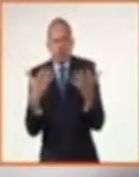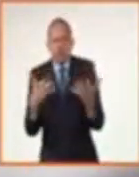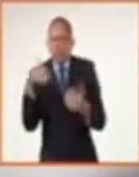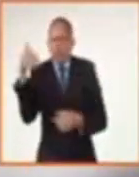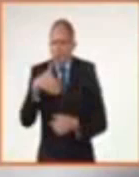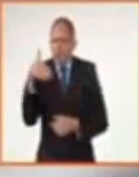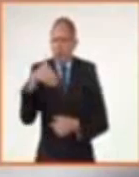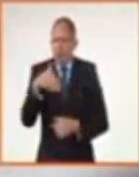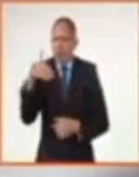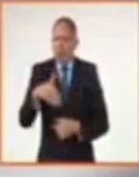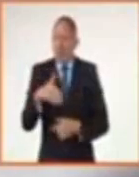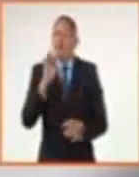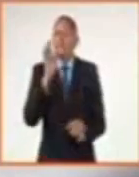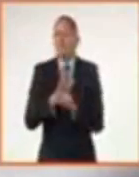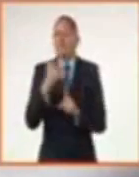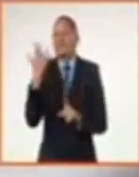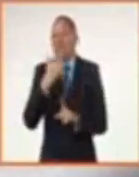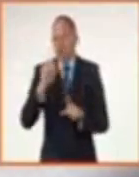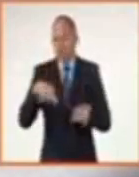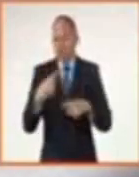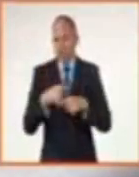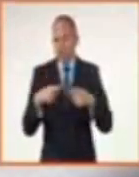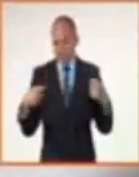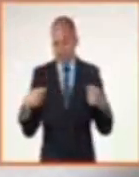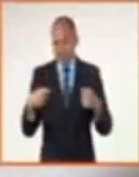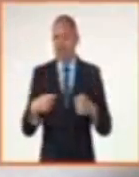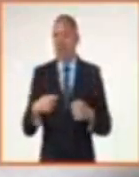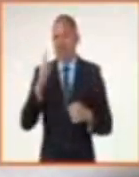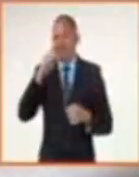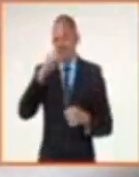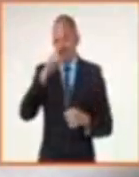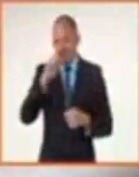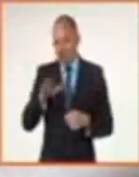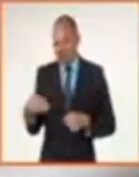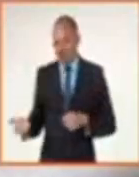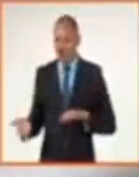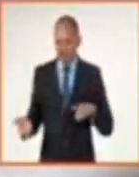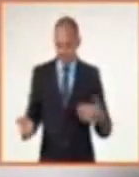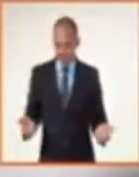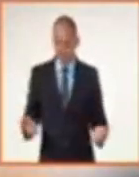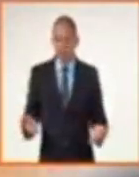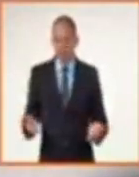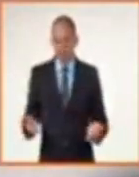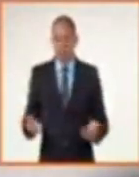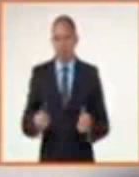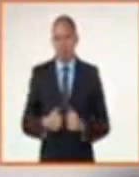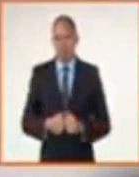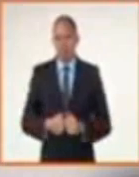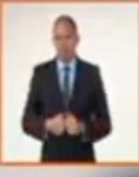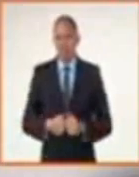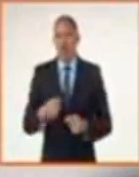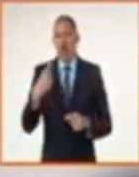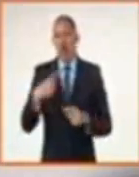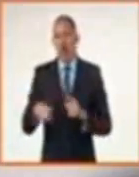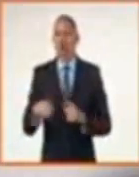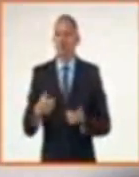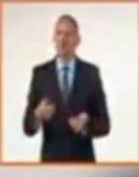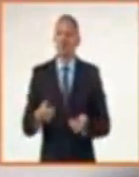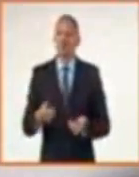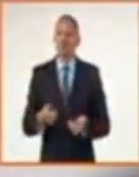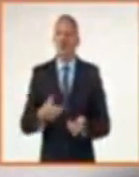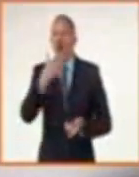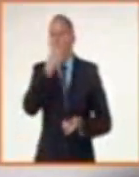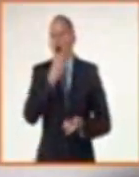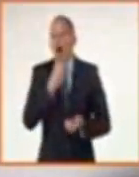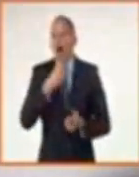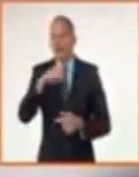desde que se comenzó con los pioneros que iban a atender las urnas, desde el proceso electoral con los jóvenes a partir de